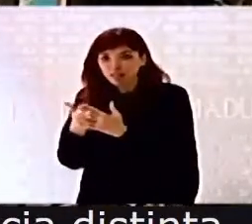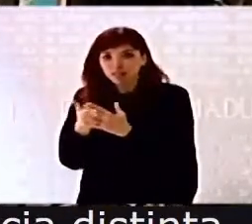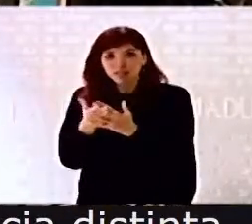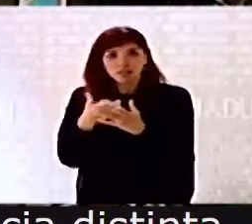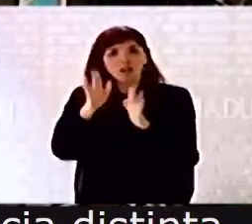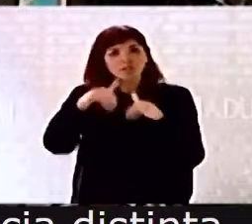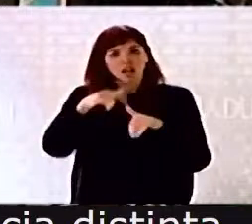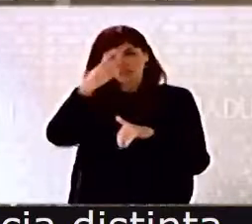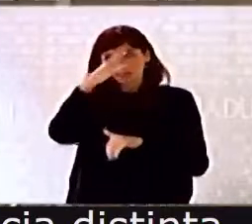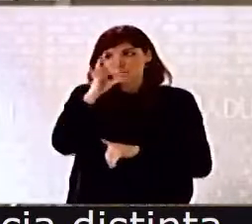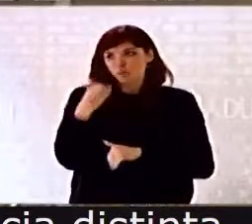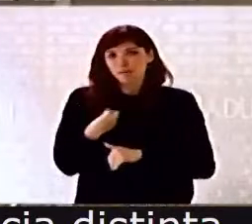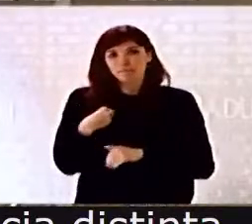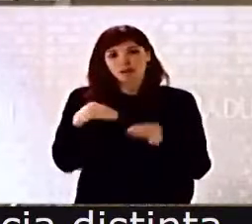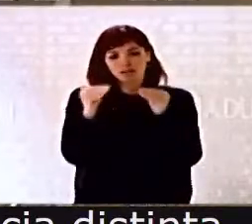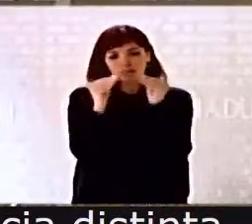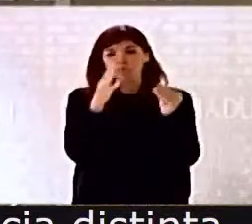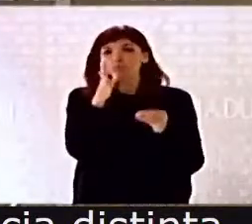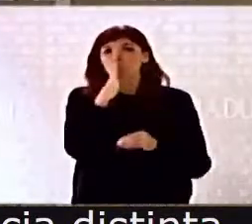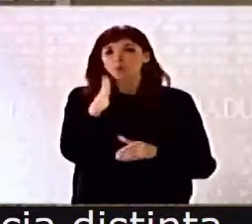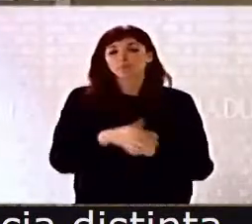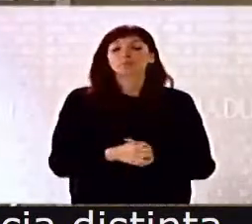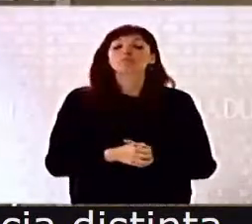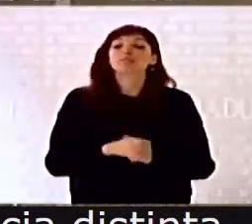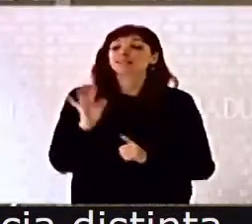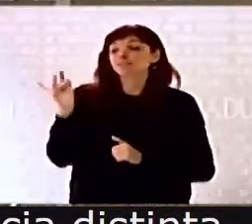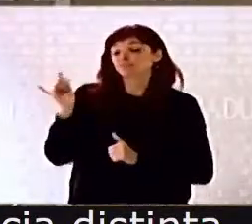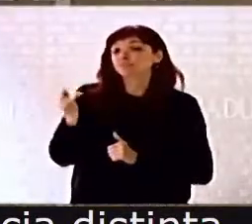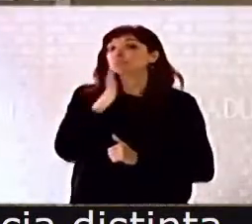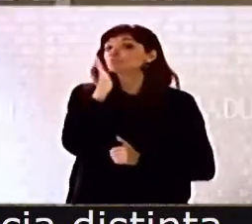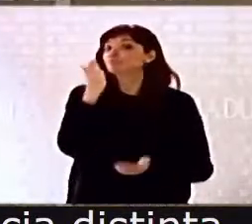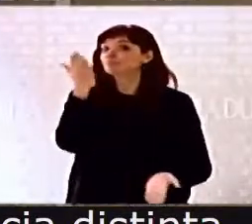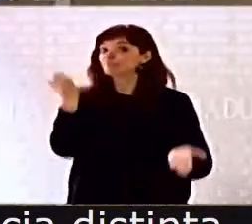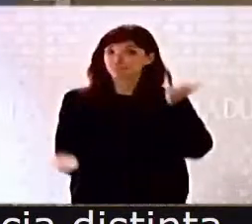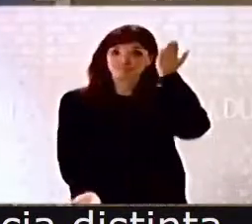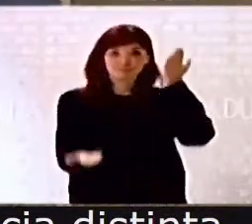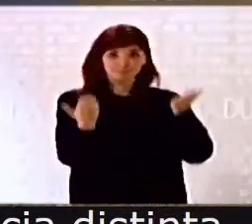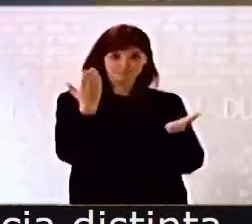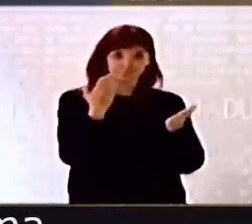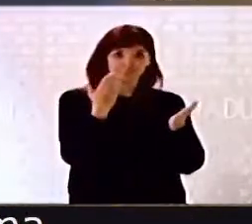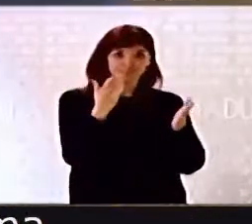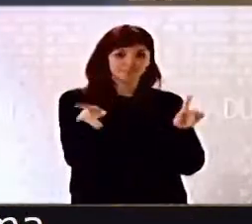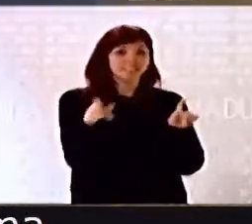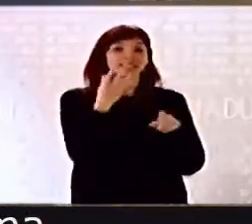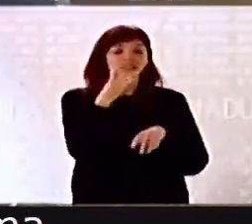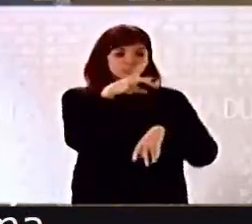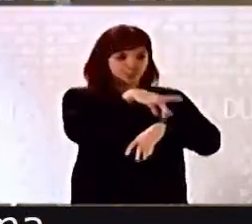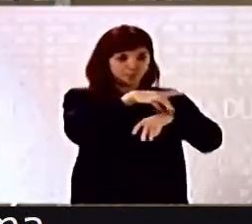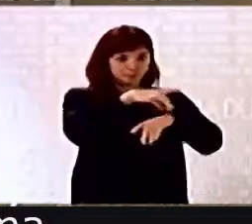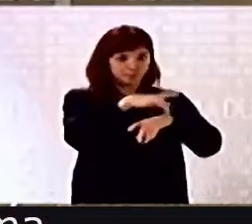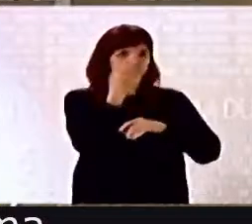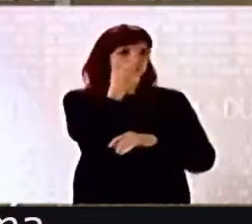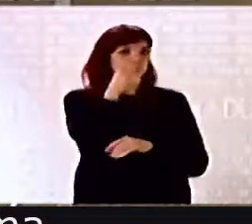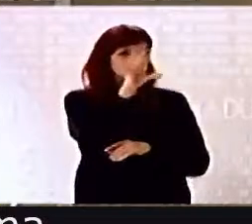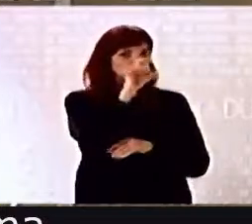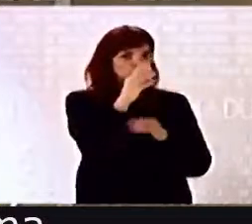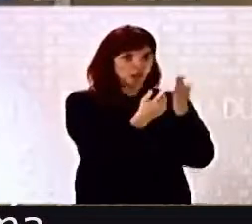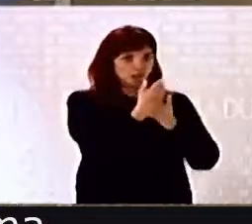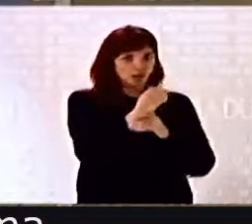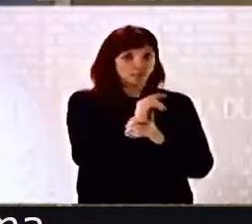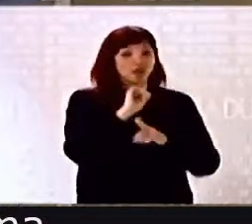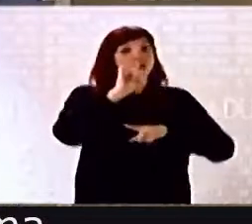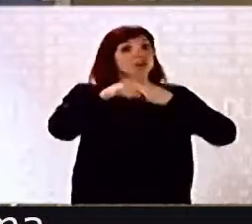misma. Porque el porcentaje, cuando se compara la incidencia de los 7 días con respecto a la incidencia de los 14